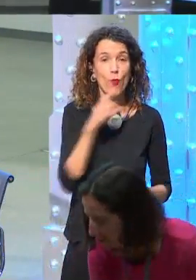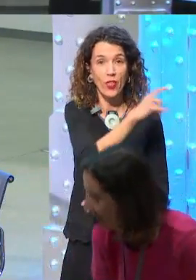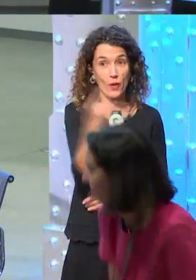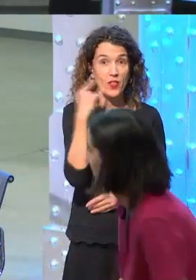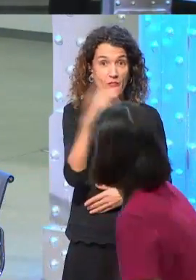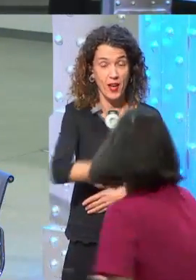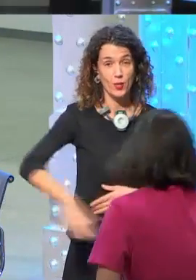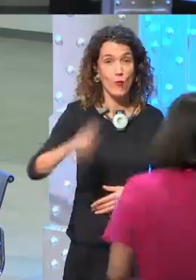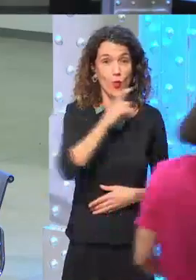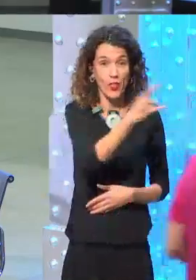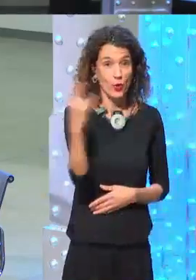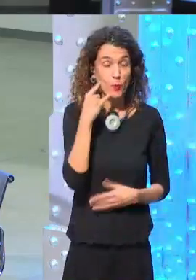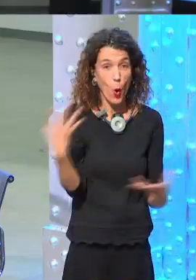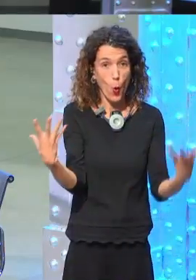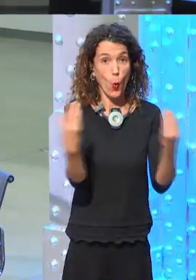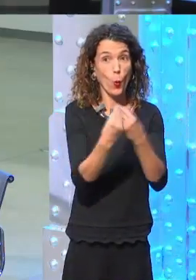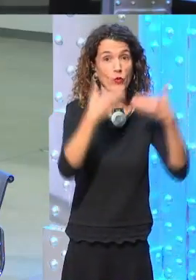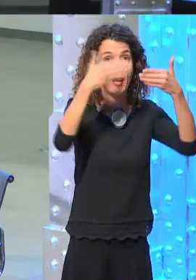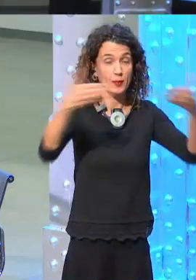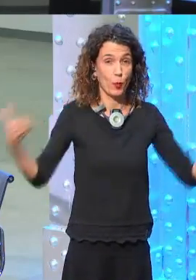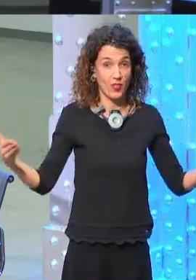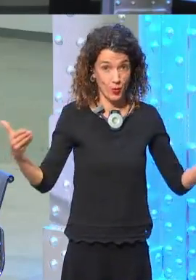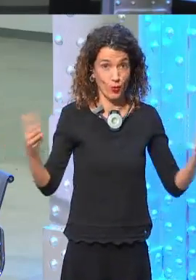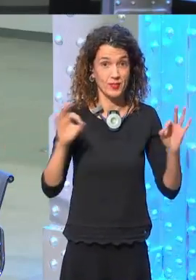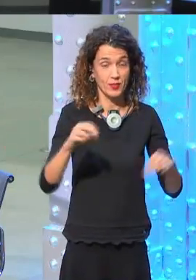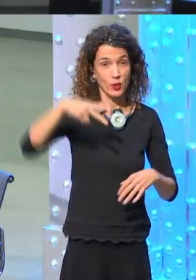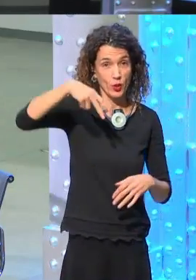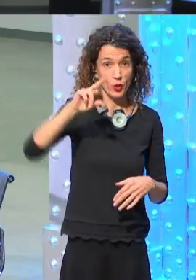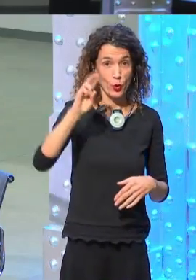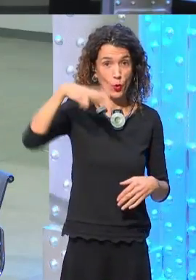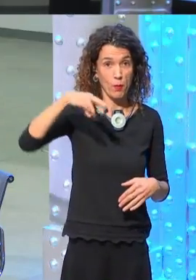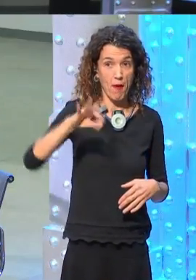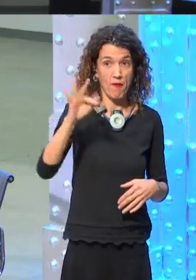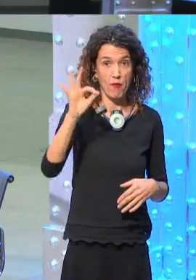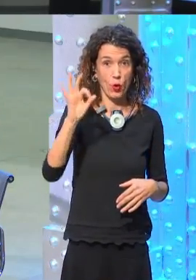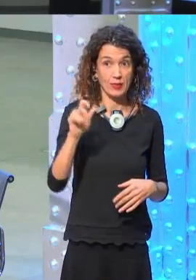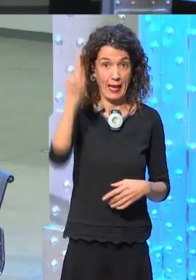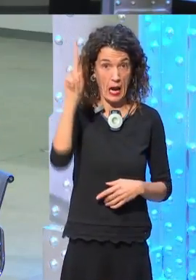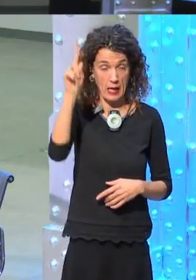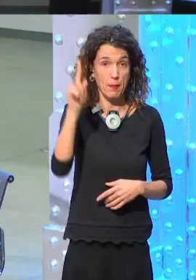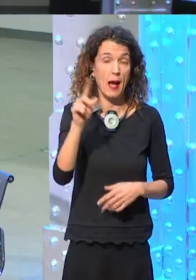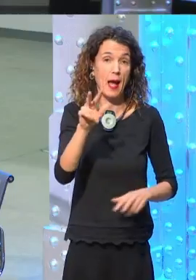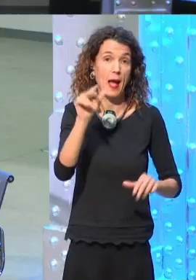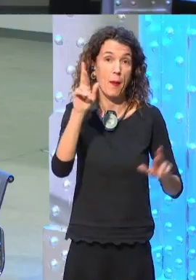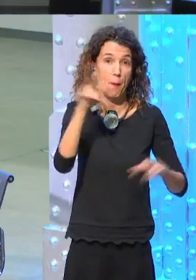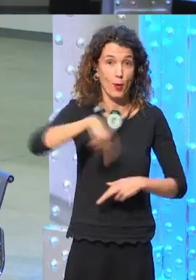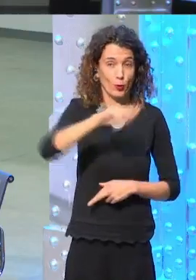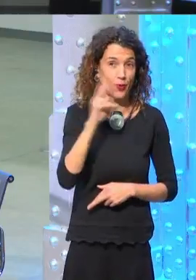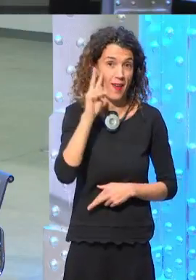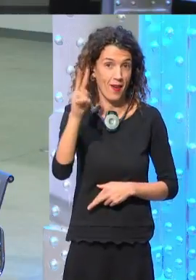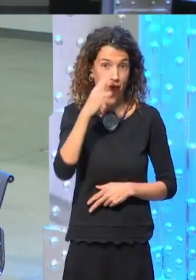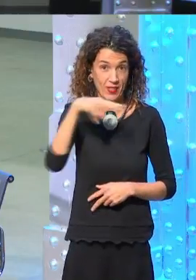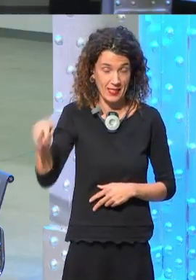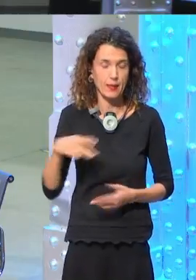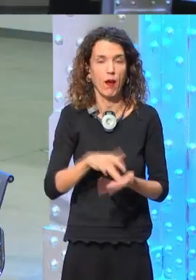Telefónica, en el espacio Telefónica, junto a la exposición de Norman Foster, que está en el piso de arriba y que espero que todos hayan visto ya. Pero después